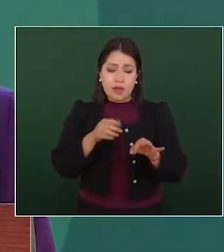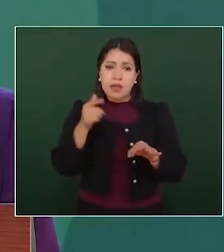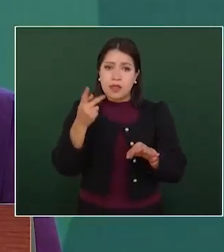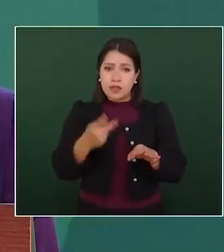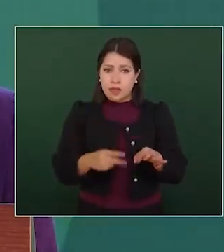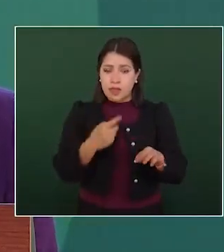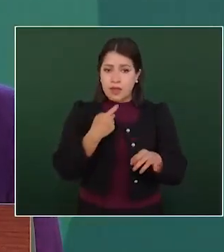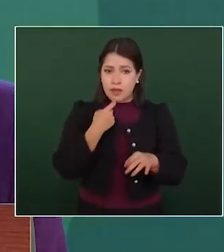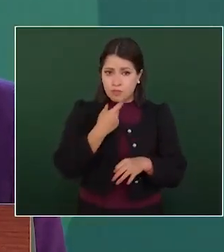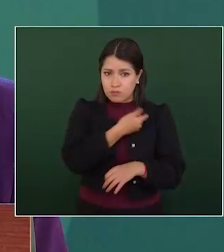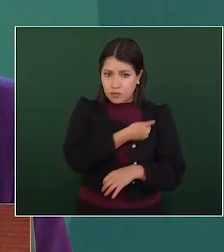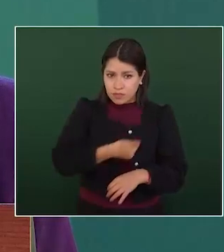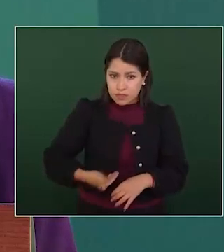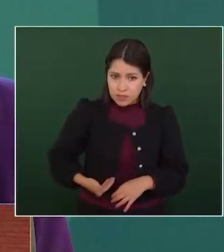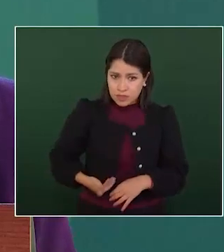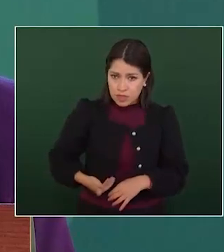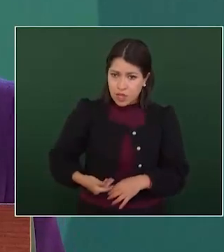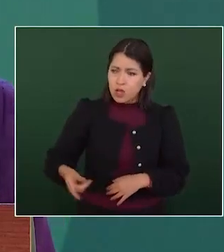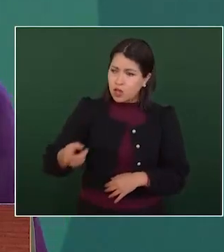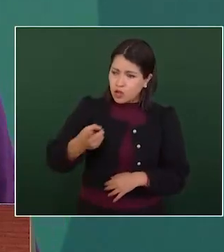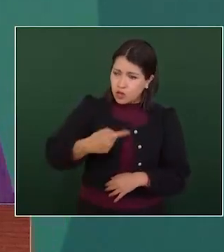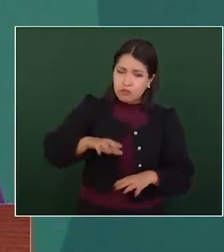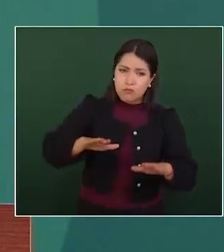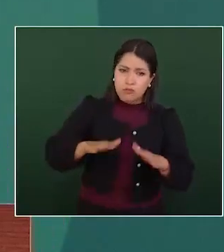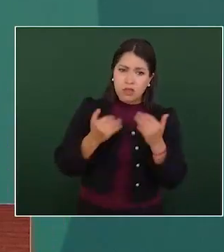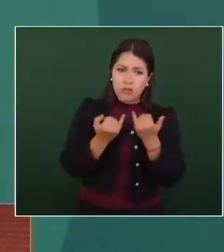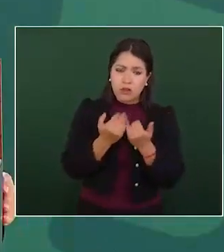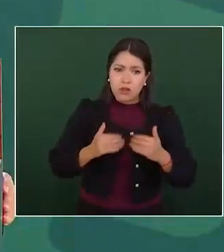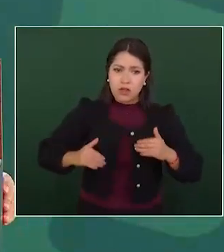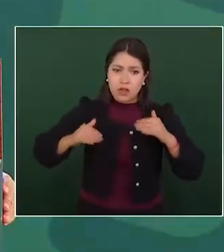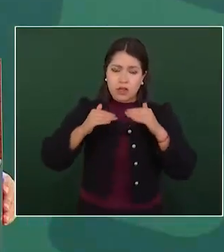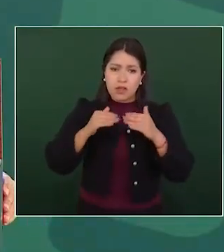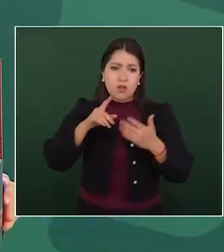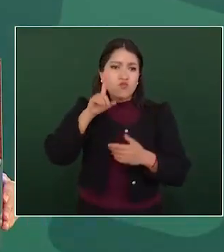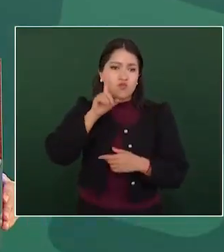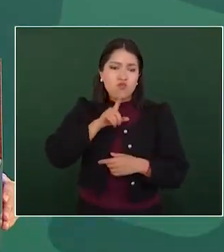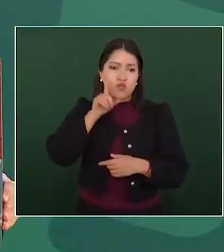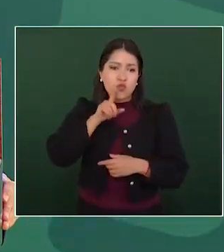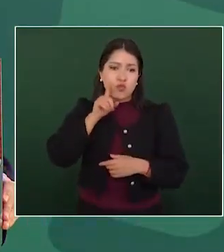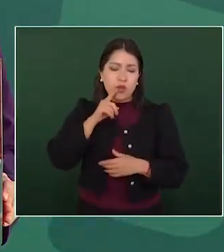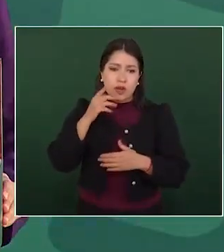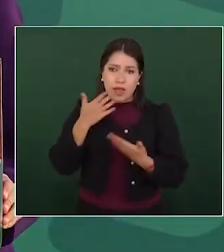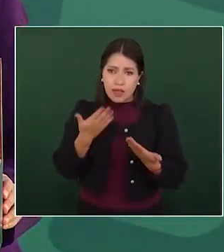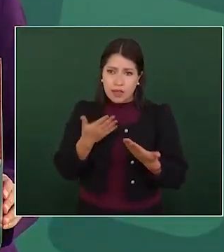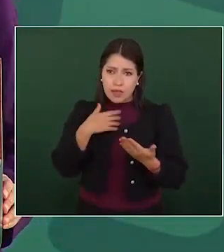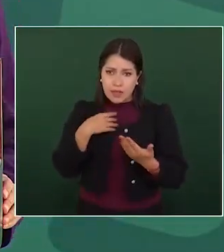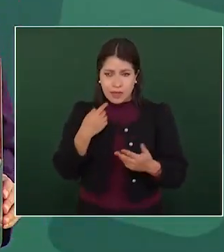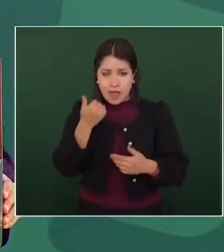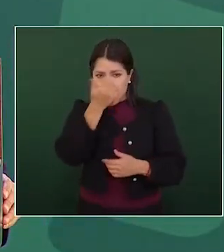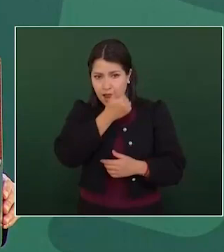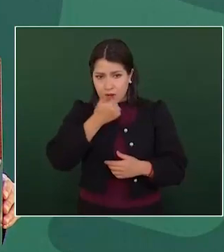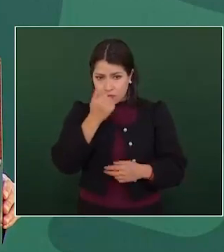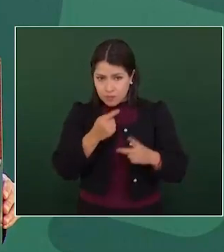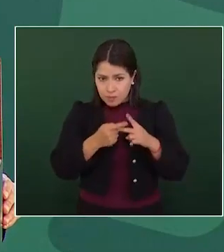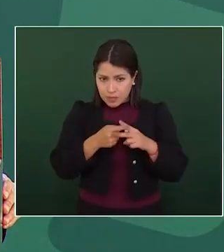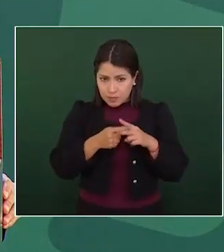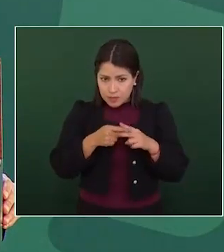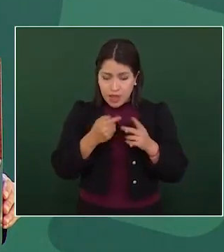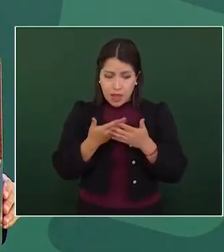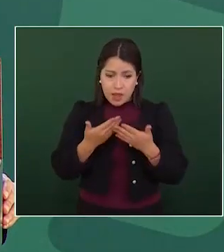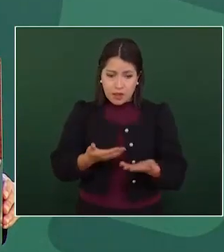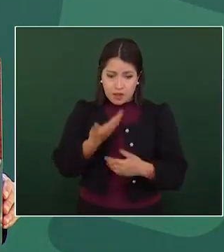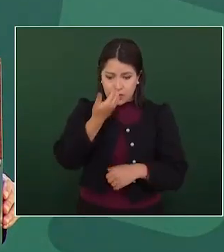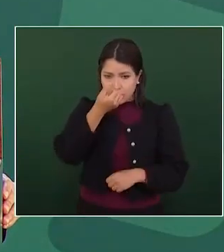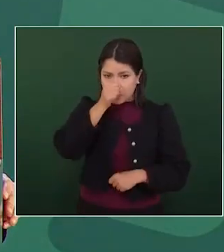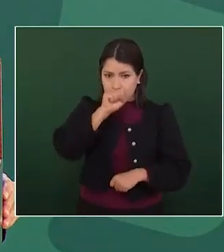gabinete paritario. Aquí está la estudiante de matemáticas que ganó la medalla, Gabino Barreda, y hoy es la respetada